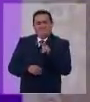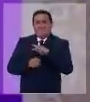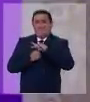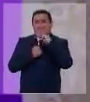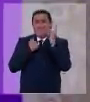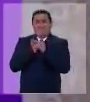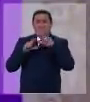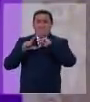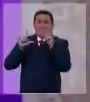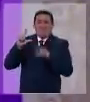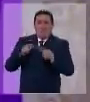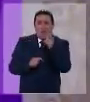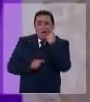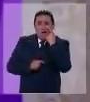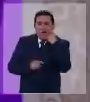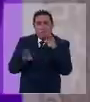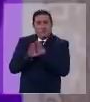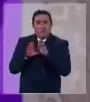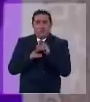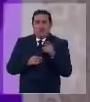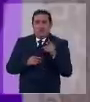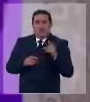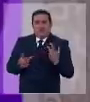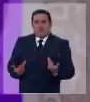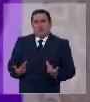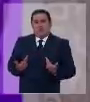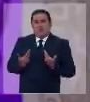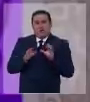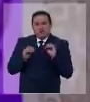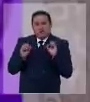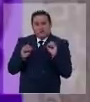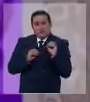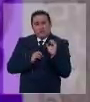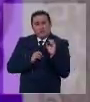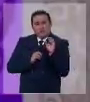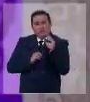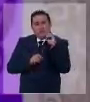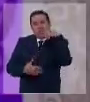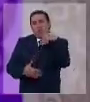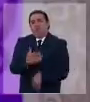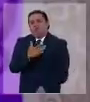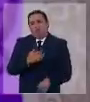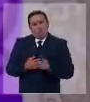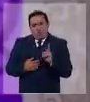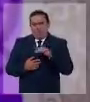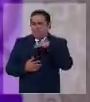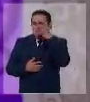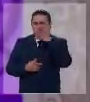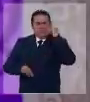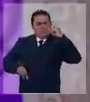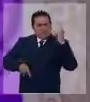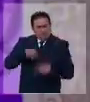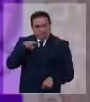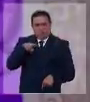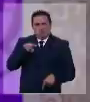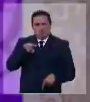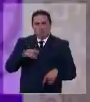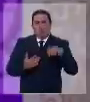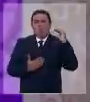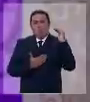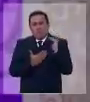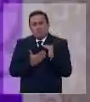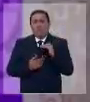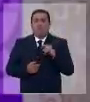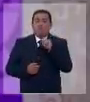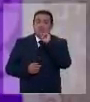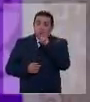destruyendo a México. No solo hay que moralizar al país, hay que liberar los fondos que ahora se van